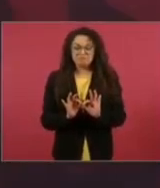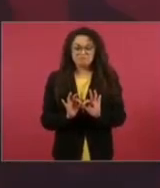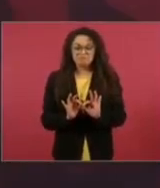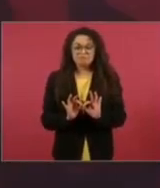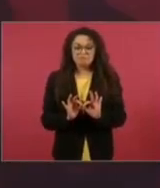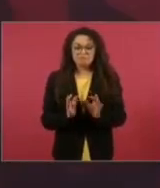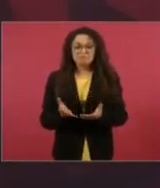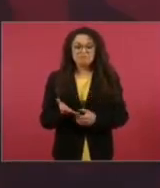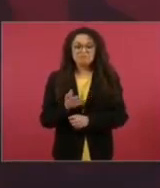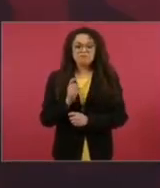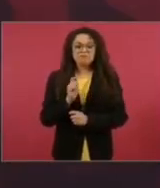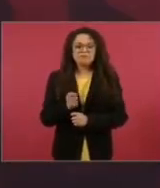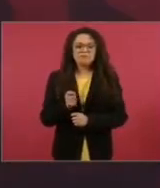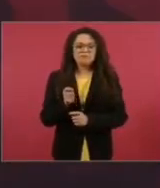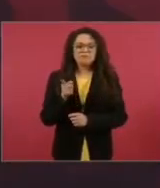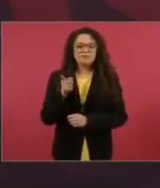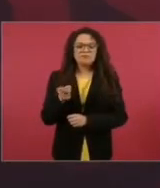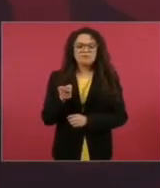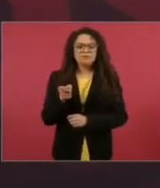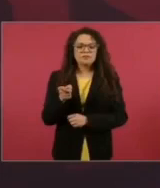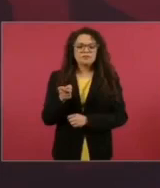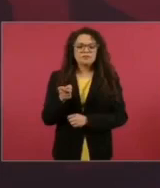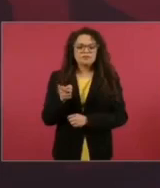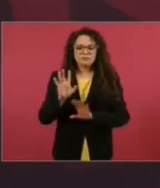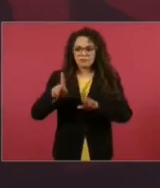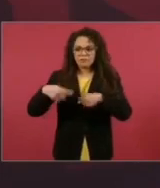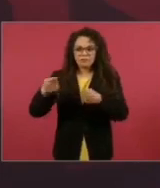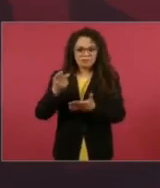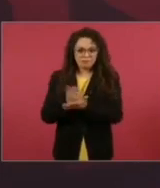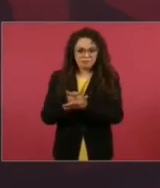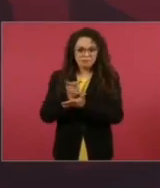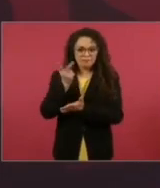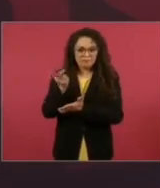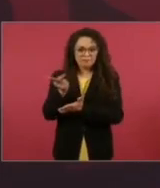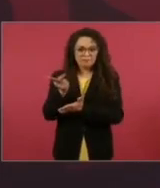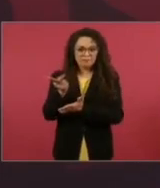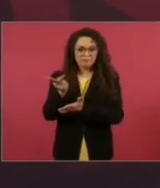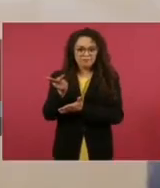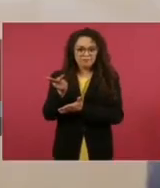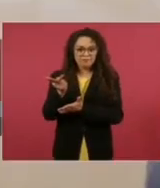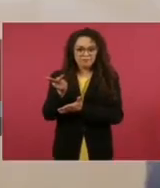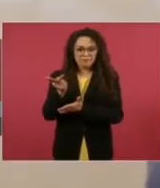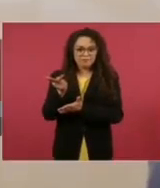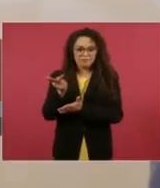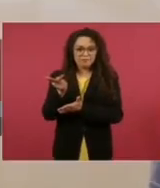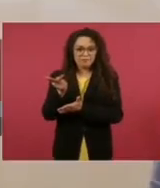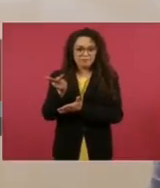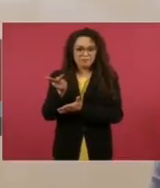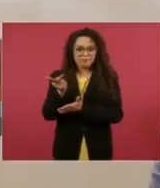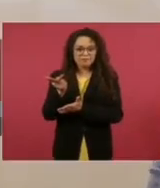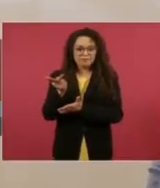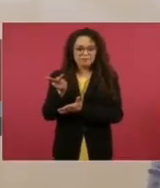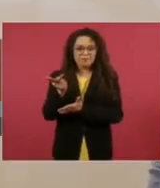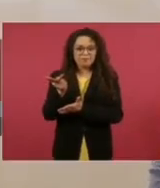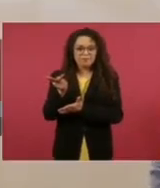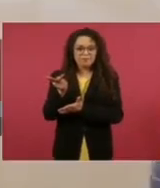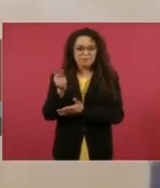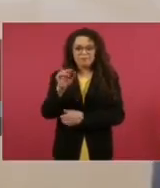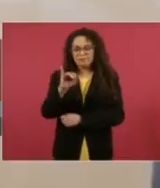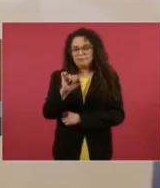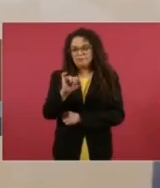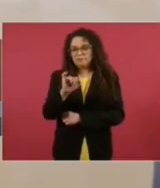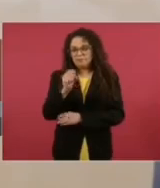hacer, aparte de desprestigiar al presidente, es tratar de manchar también a Claudia Sheinbaum. Porque